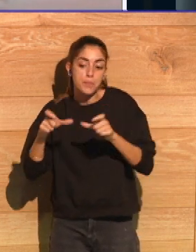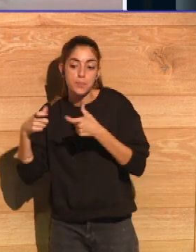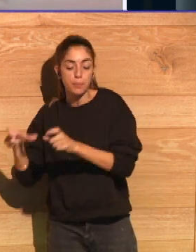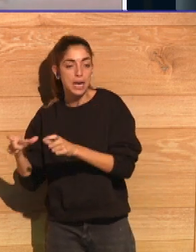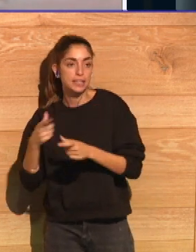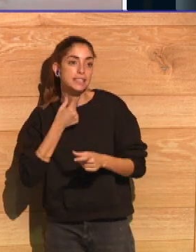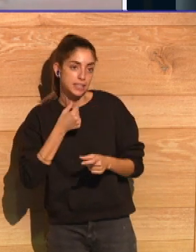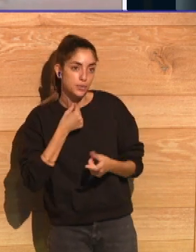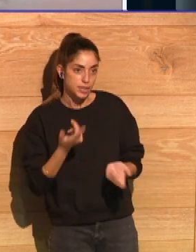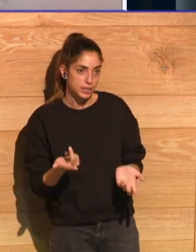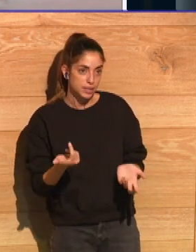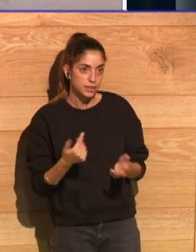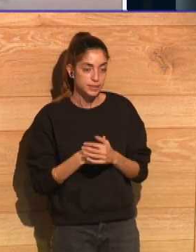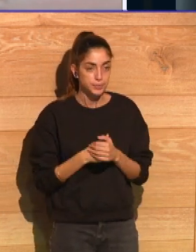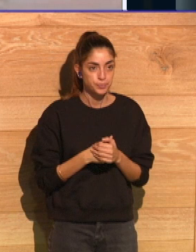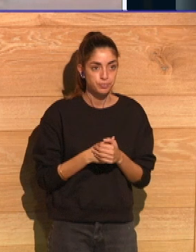Bueno,